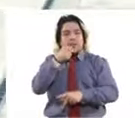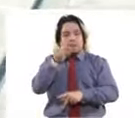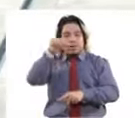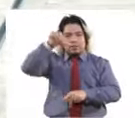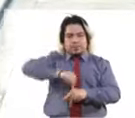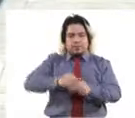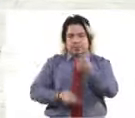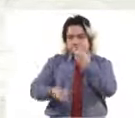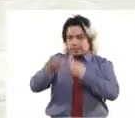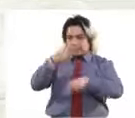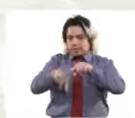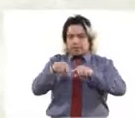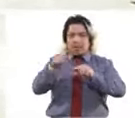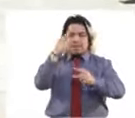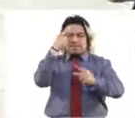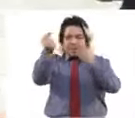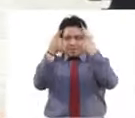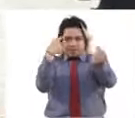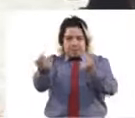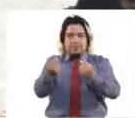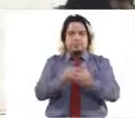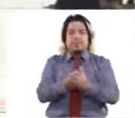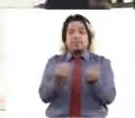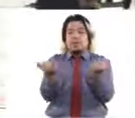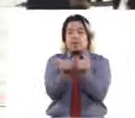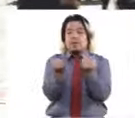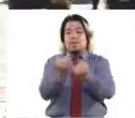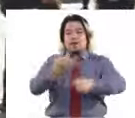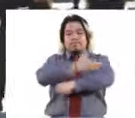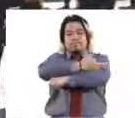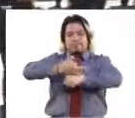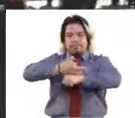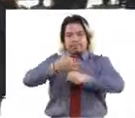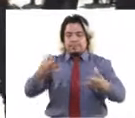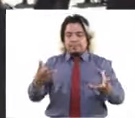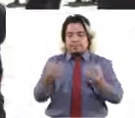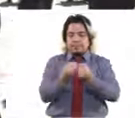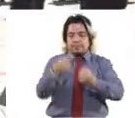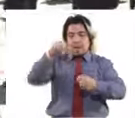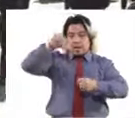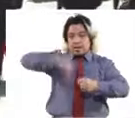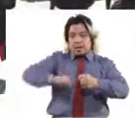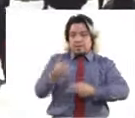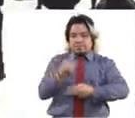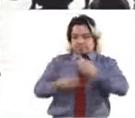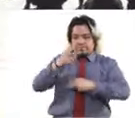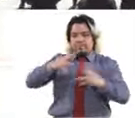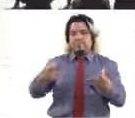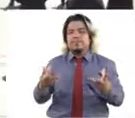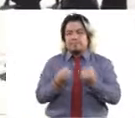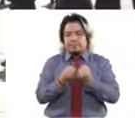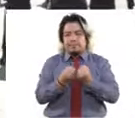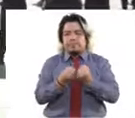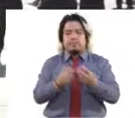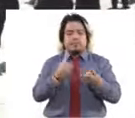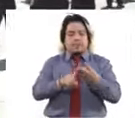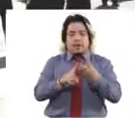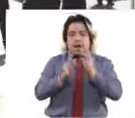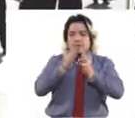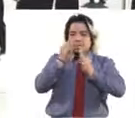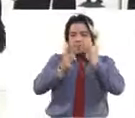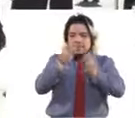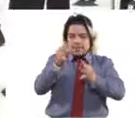que hoy se gradúa, a todas las familias que nos honran con su presencia, a los representantes de medios